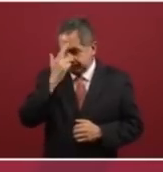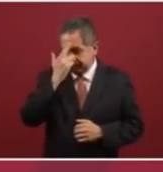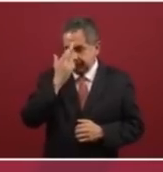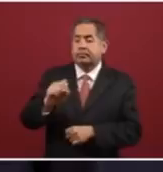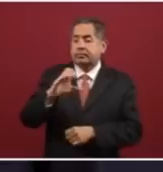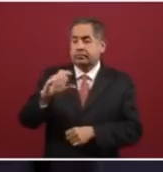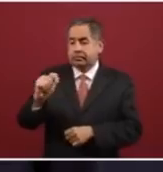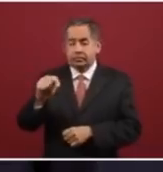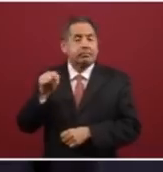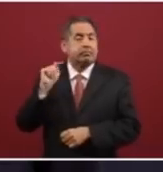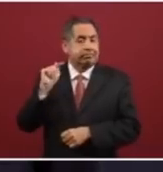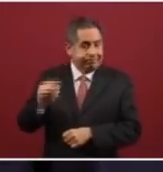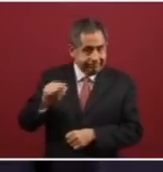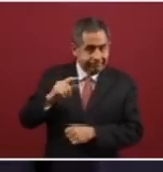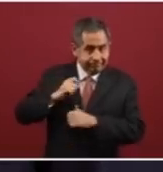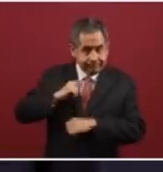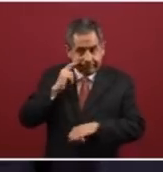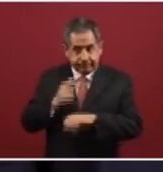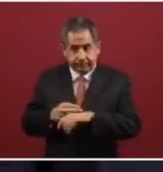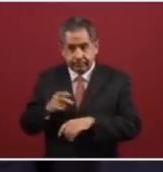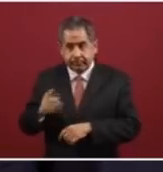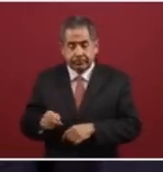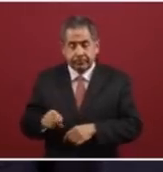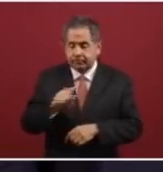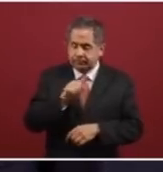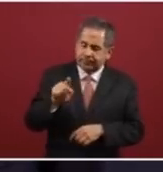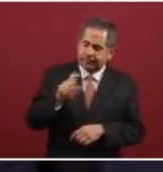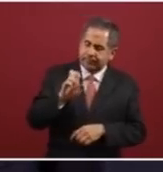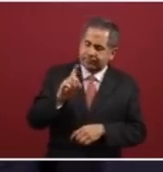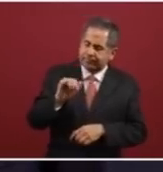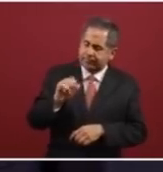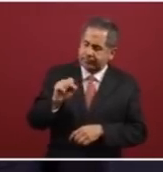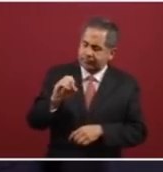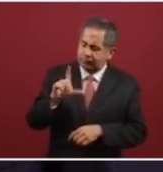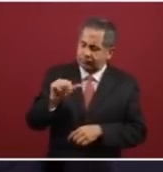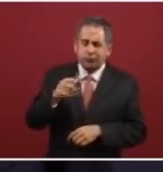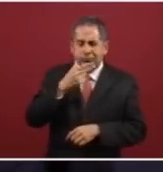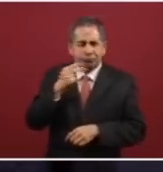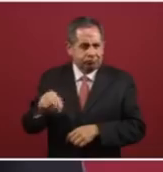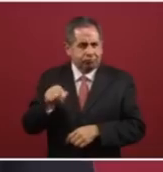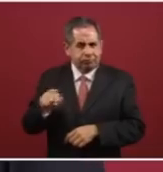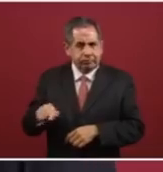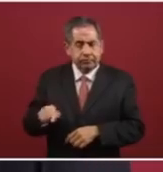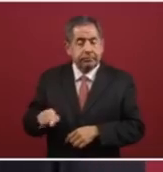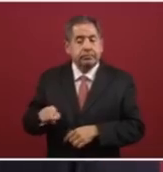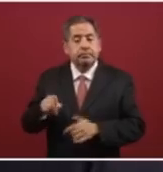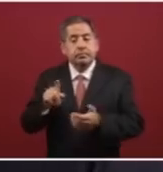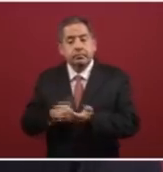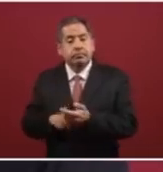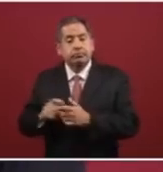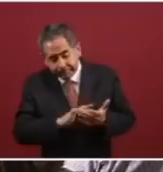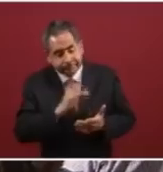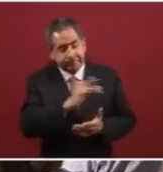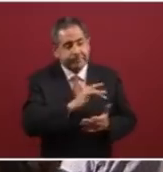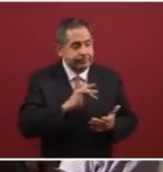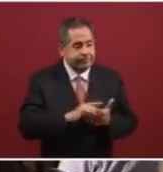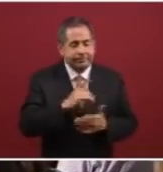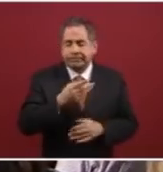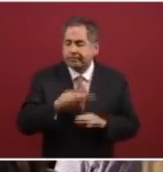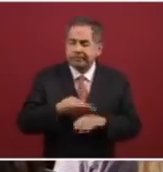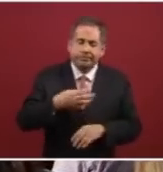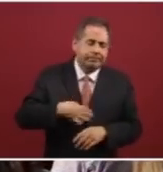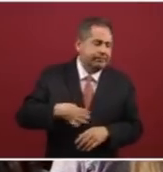negó que haya una confrontación con los empresarios del país aclaró que quienes tienen contratos otorgados a partir de la reforma energética